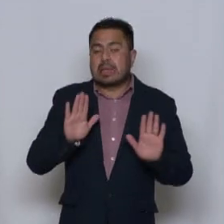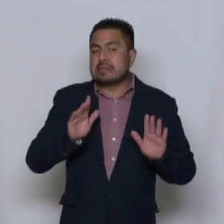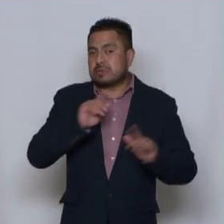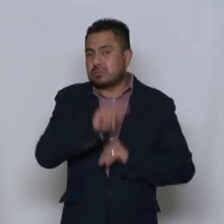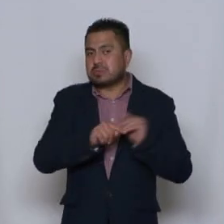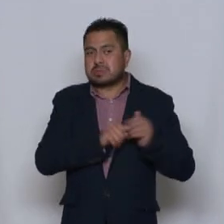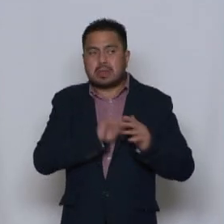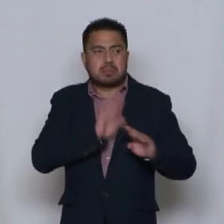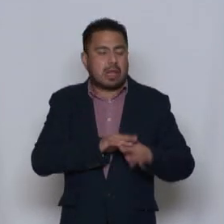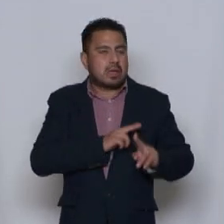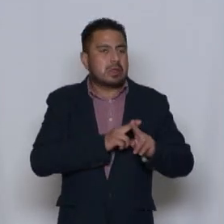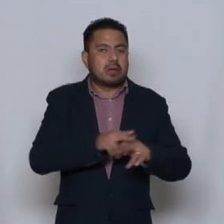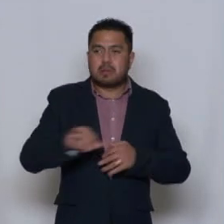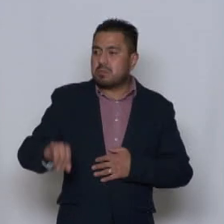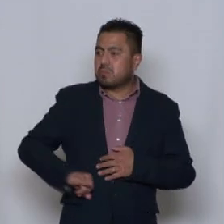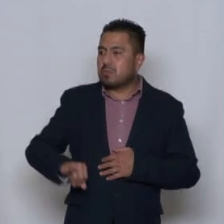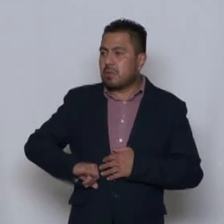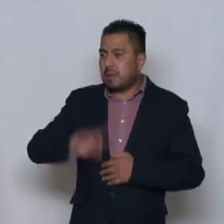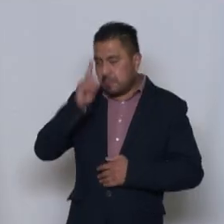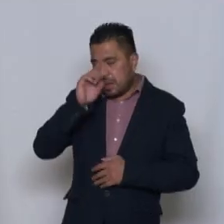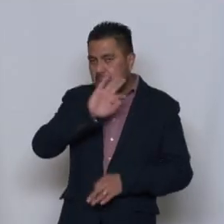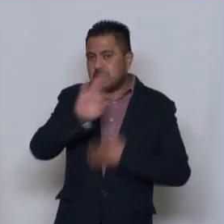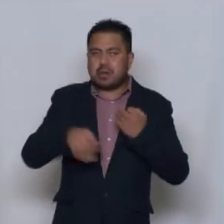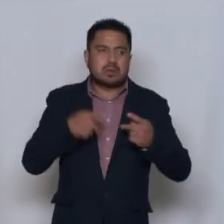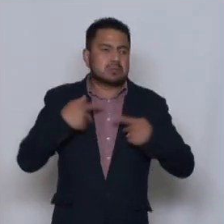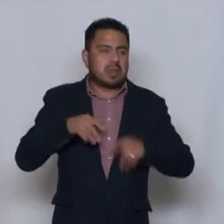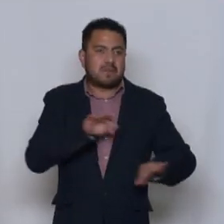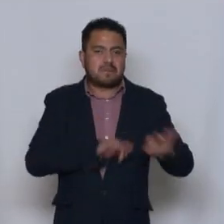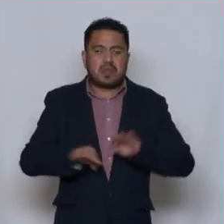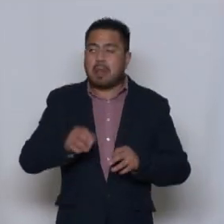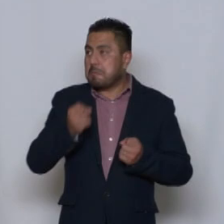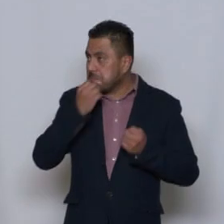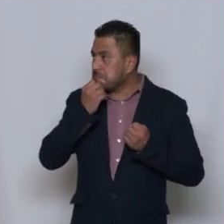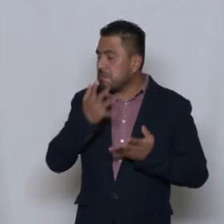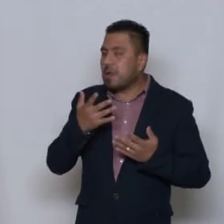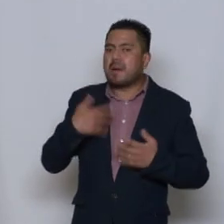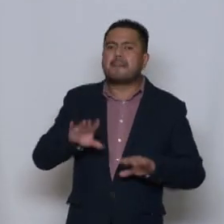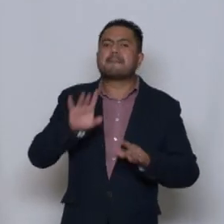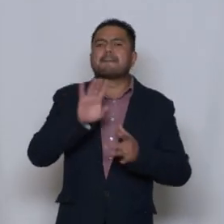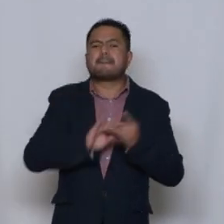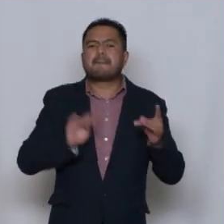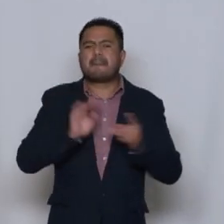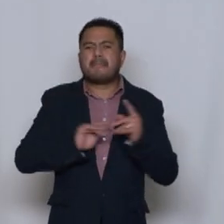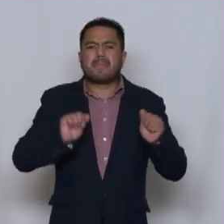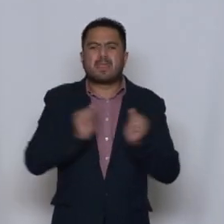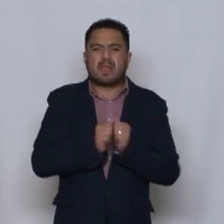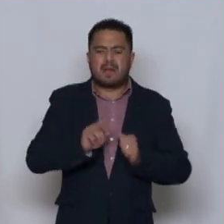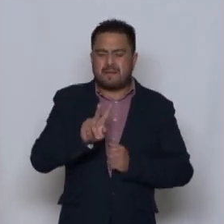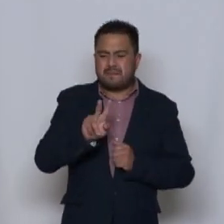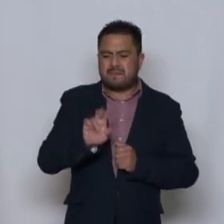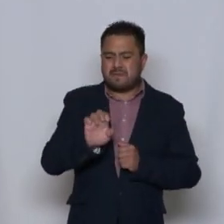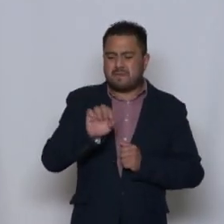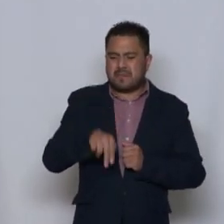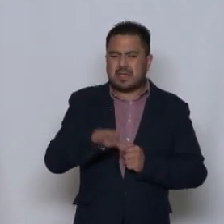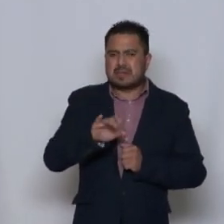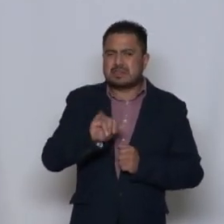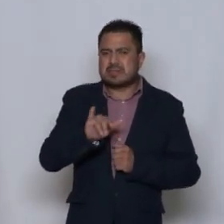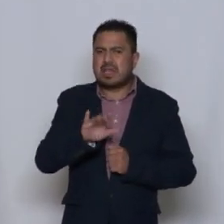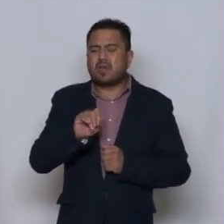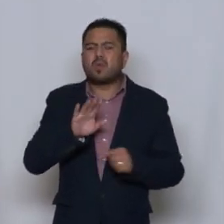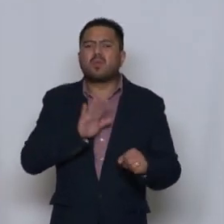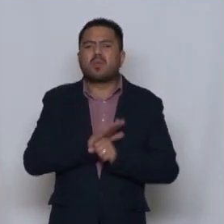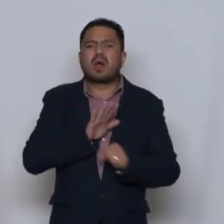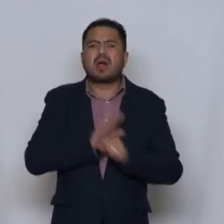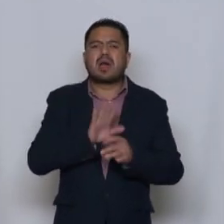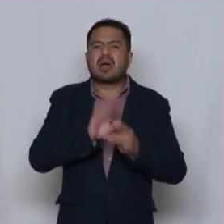muy activa, de mucho interés para los físicos. Excelente. Y específicamente con el vencejo, ¿qué peculiaridades y